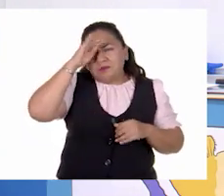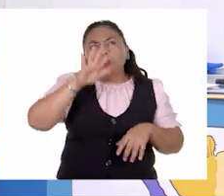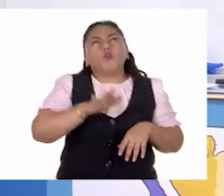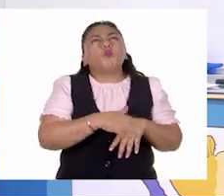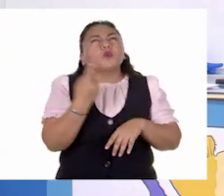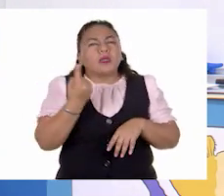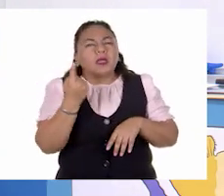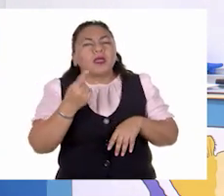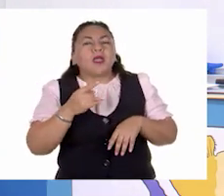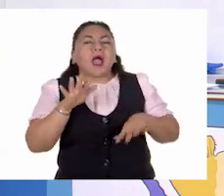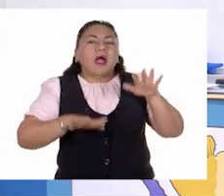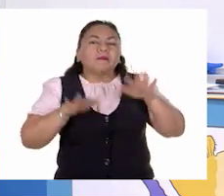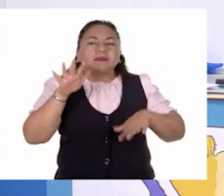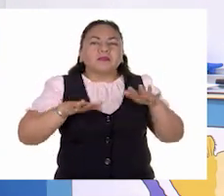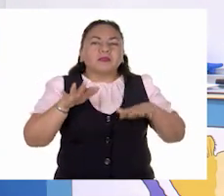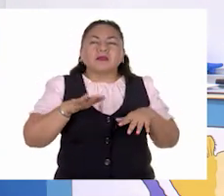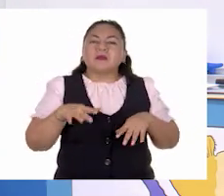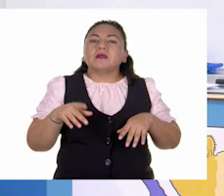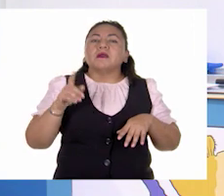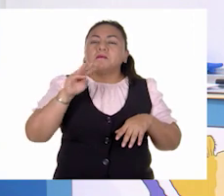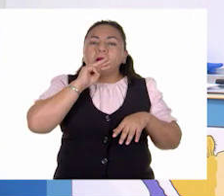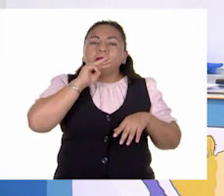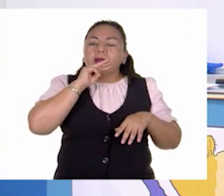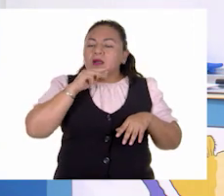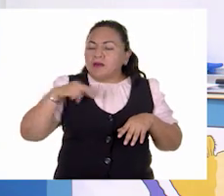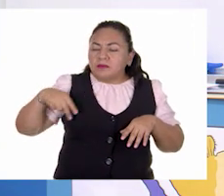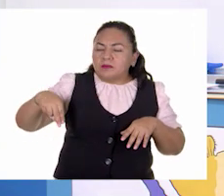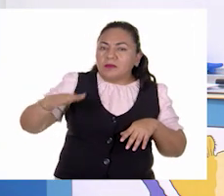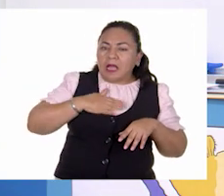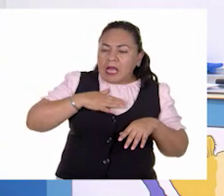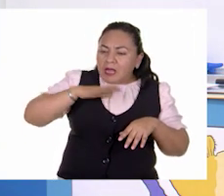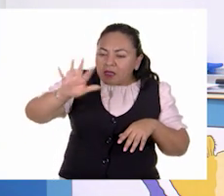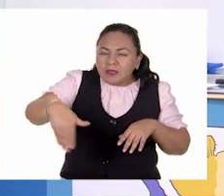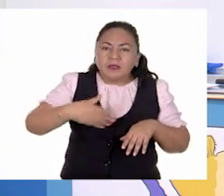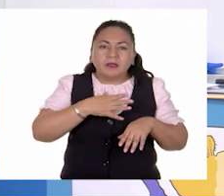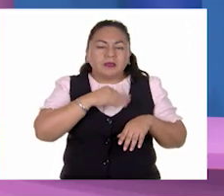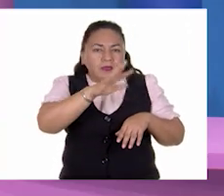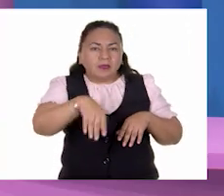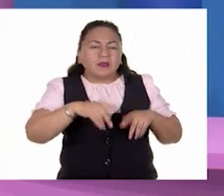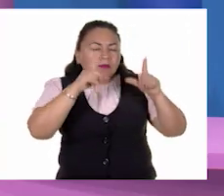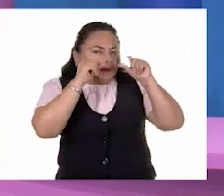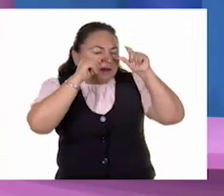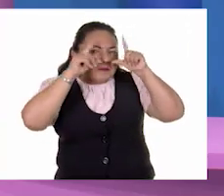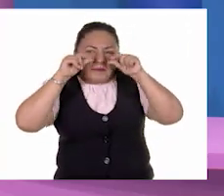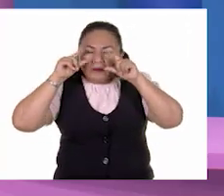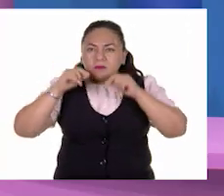puede pestañear en la sombra una mamá que llama a sus hijos?